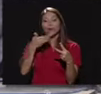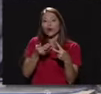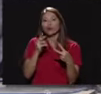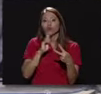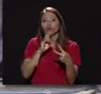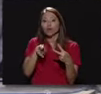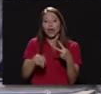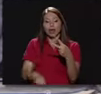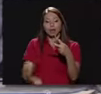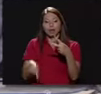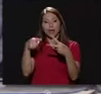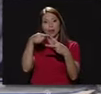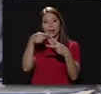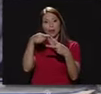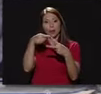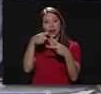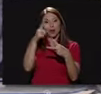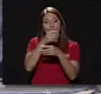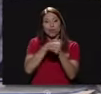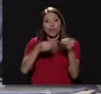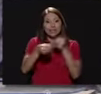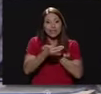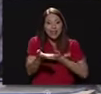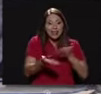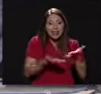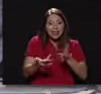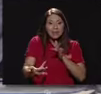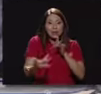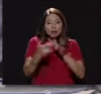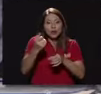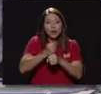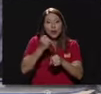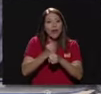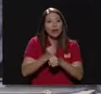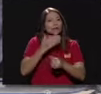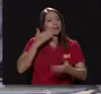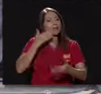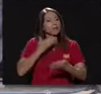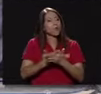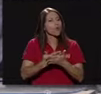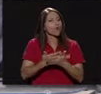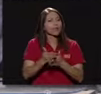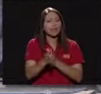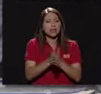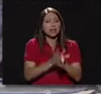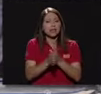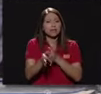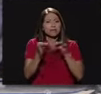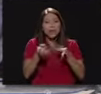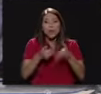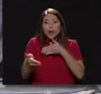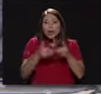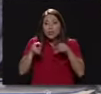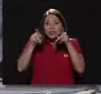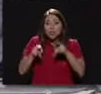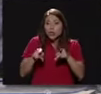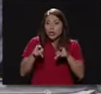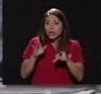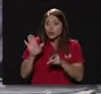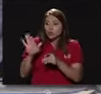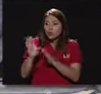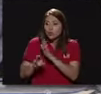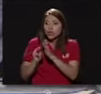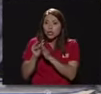resultados. En primer lugar, una oficina de intermediación laboral muy eficiente, que cualquier persona que ponga un currículum y que